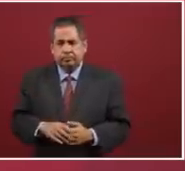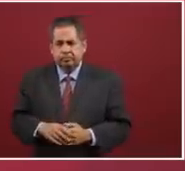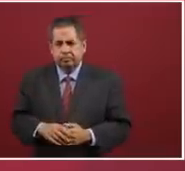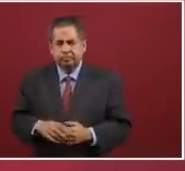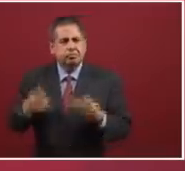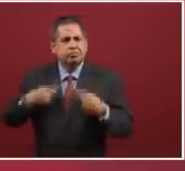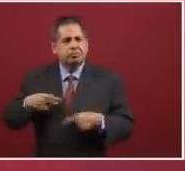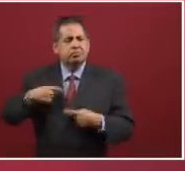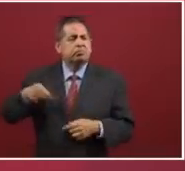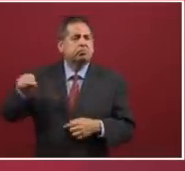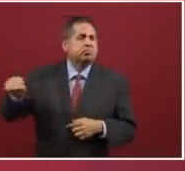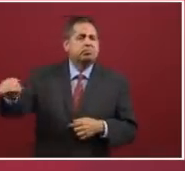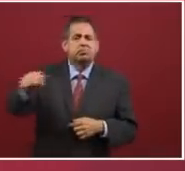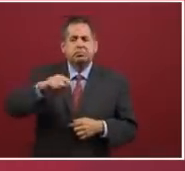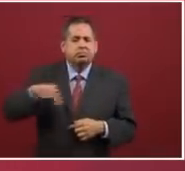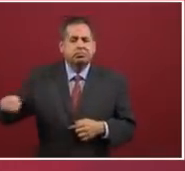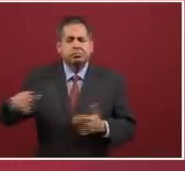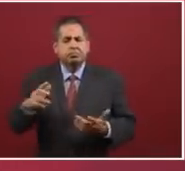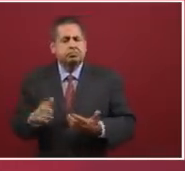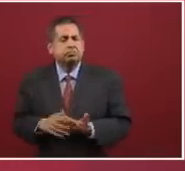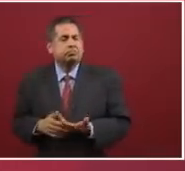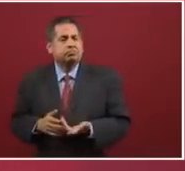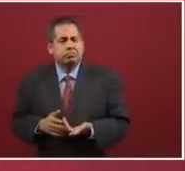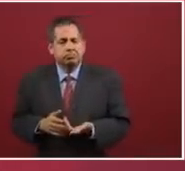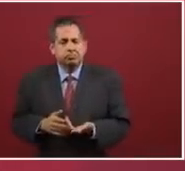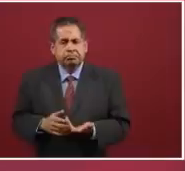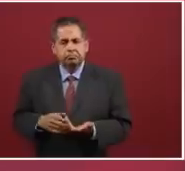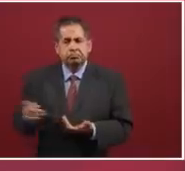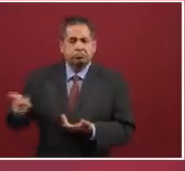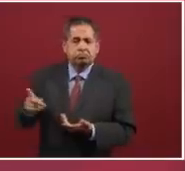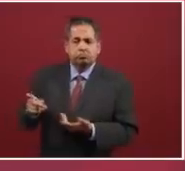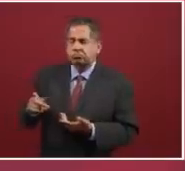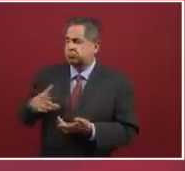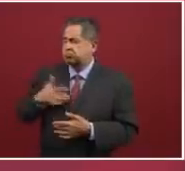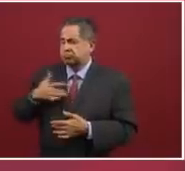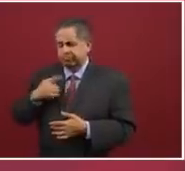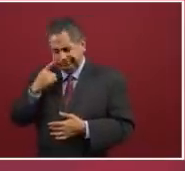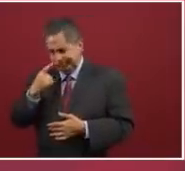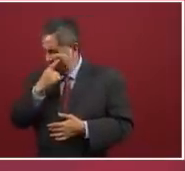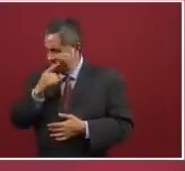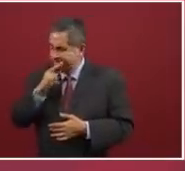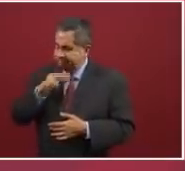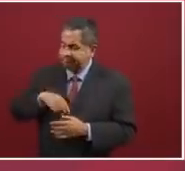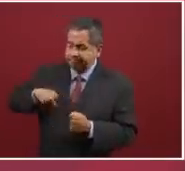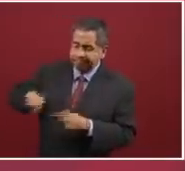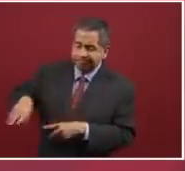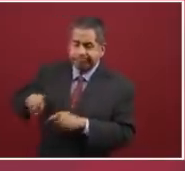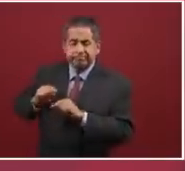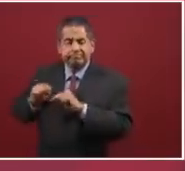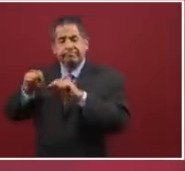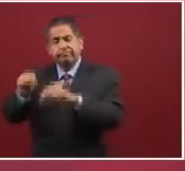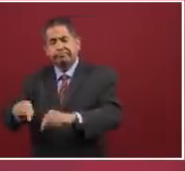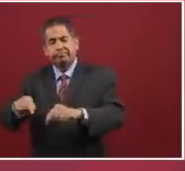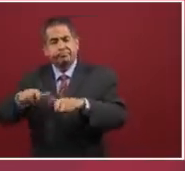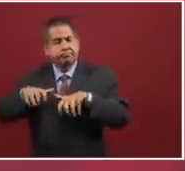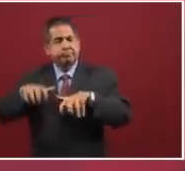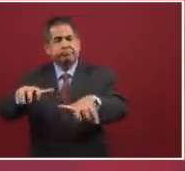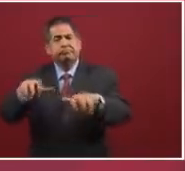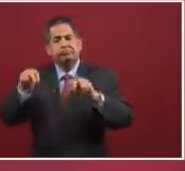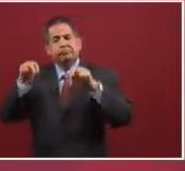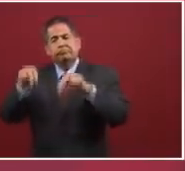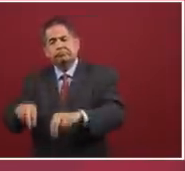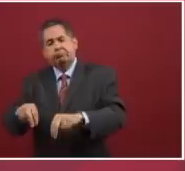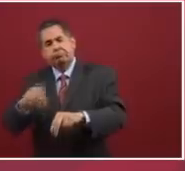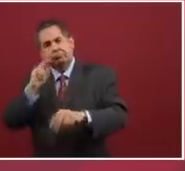Son gentes que llegan por su propia voluntad, porque también esa es